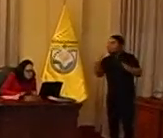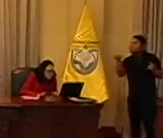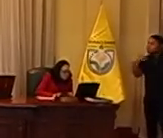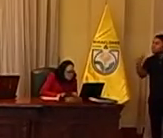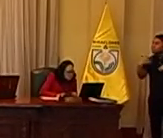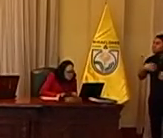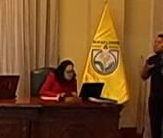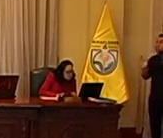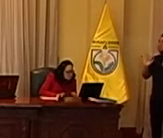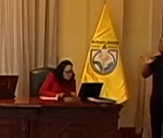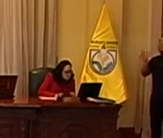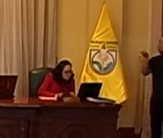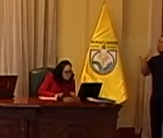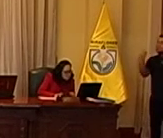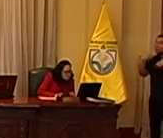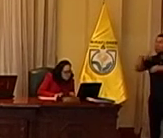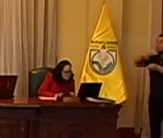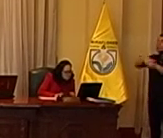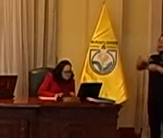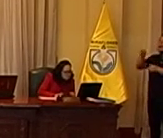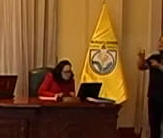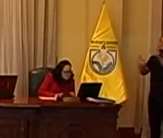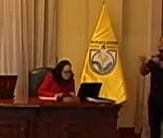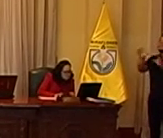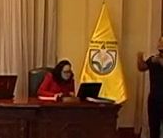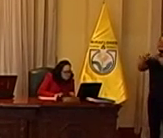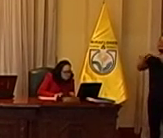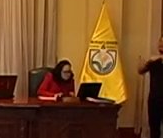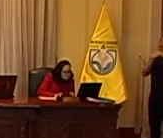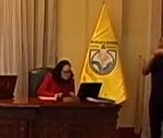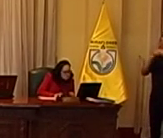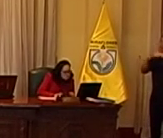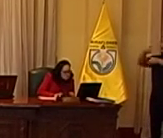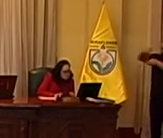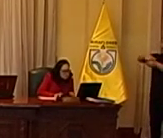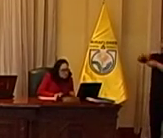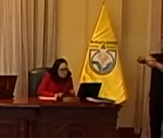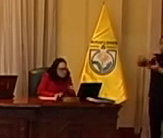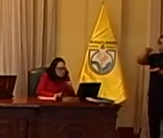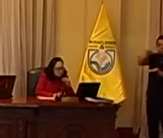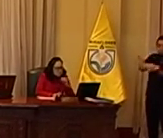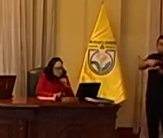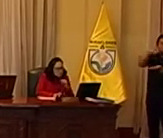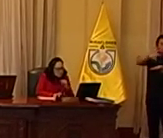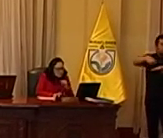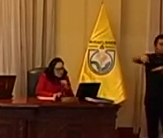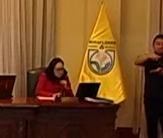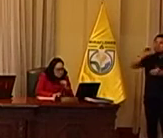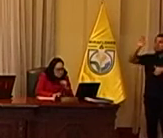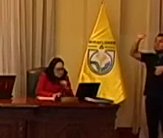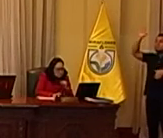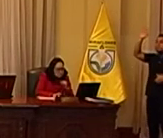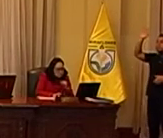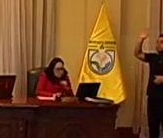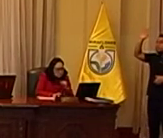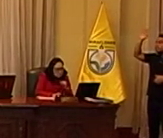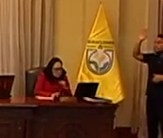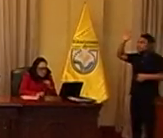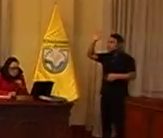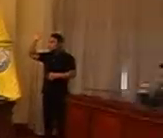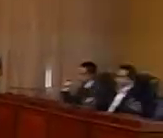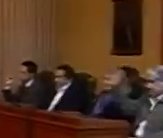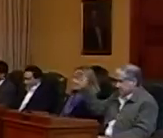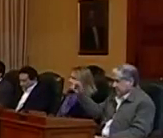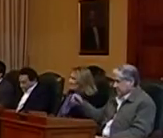No teniendo debate, procederemos al voto. Aquellos miembros del consejo que estén a favor de aprobar este proyecto, si no se expresa la señal de conformidad.